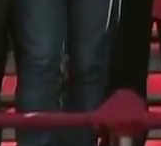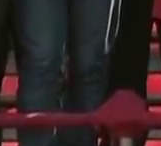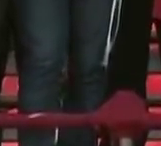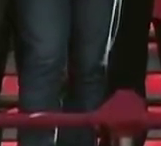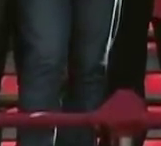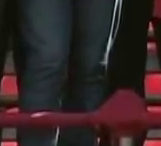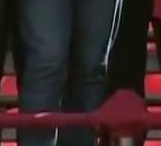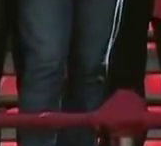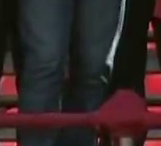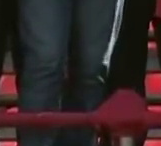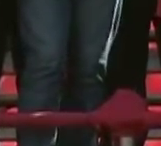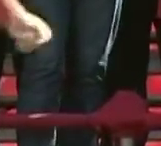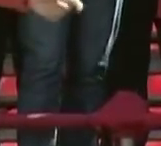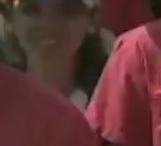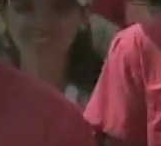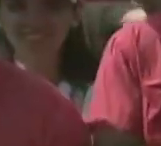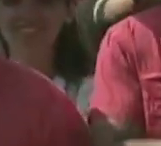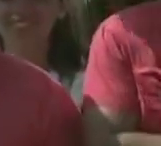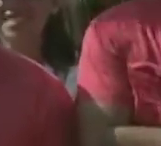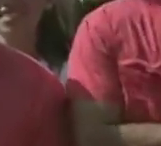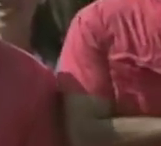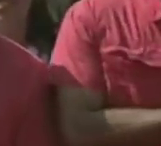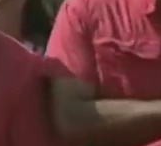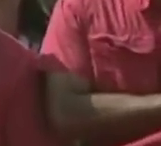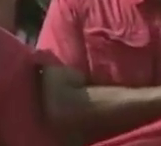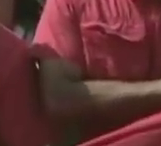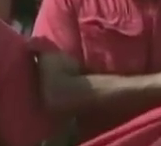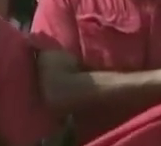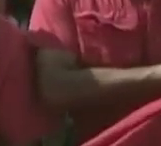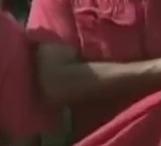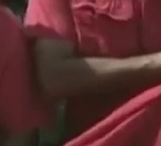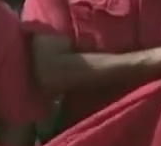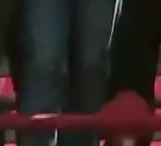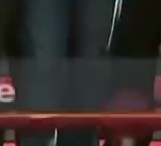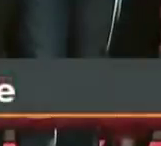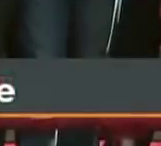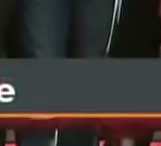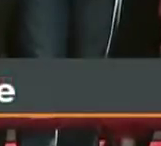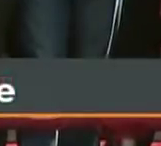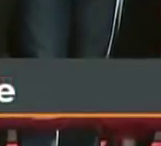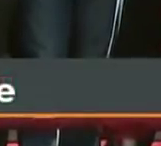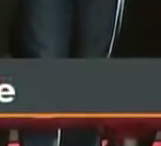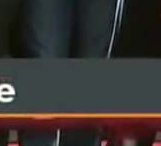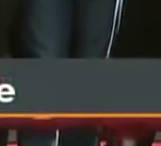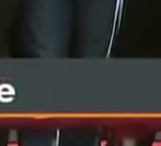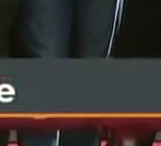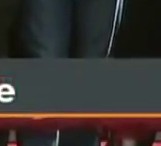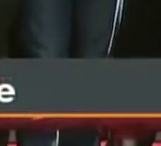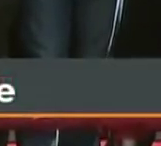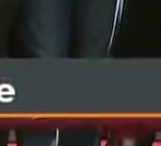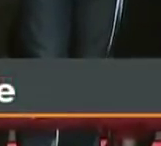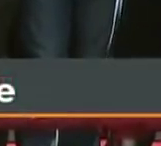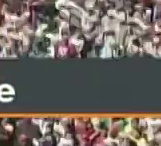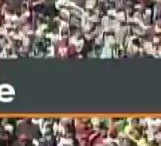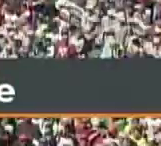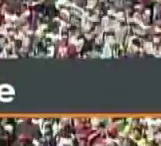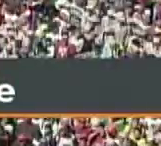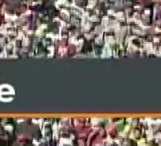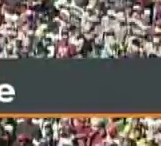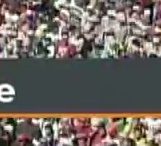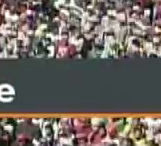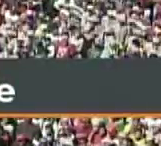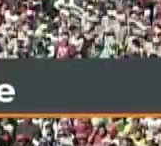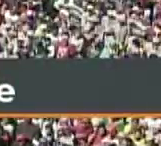Y cuando es evidente que van a perder, no participan. Ustedes tienen conciencia de eso, ¿verdad, compatriota?